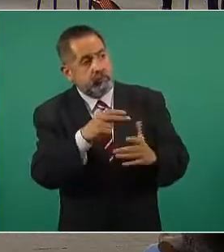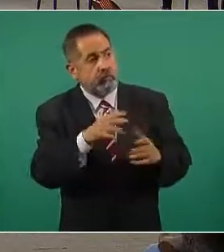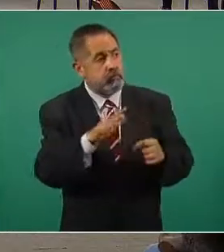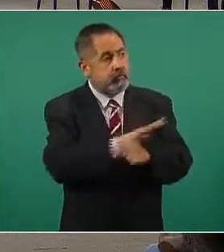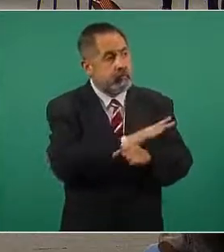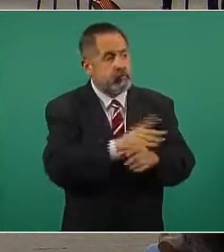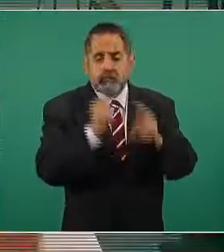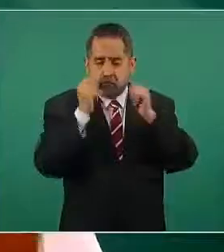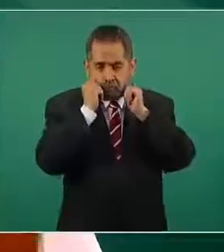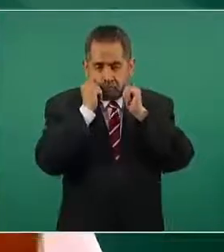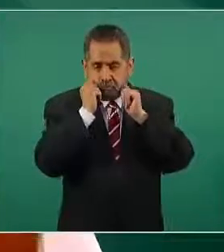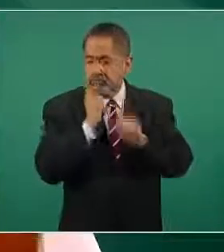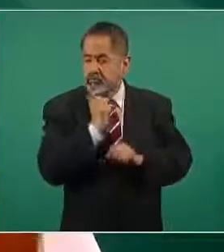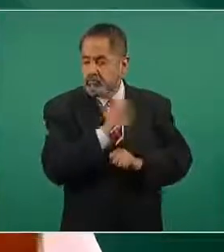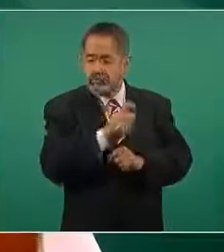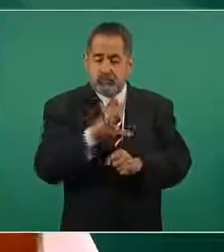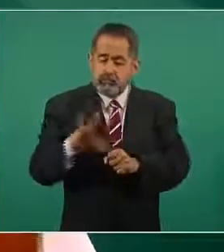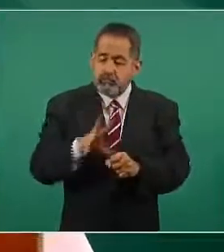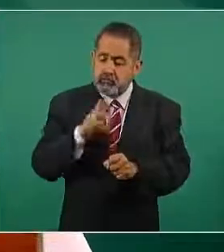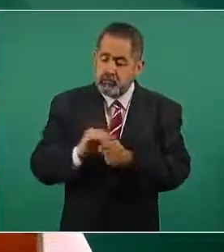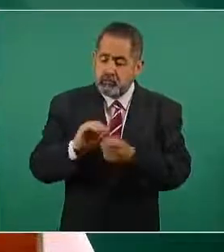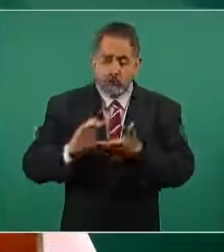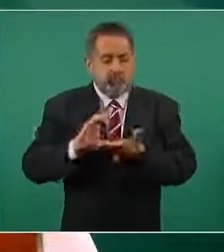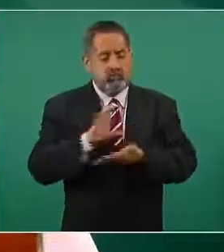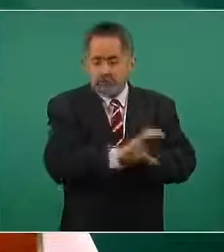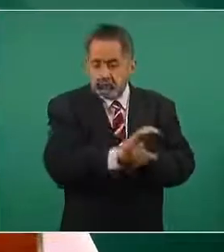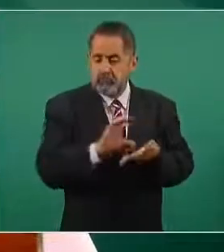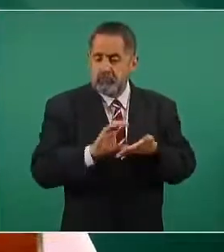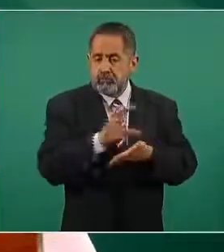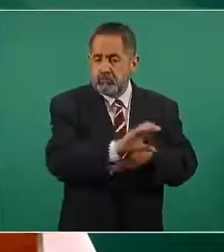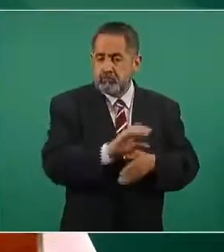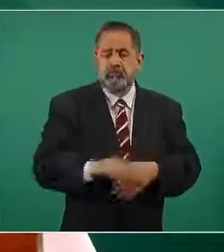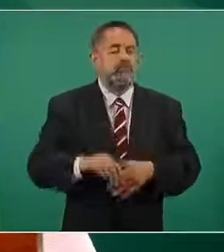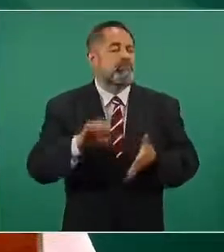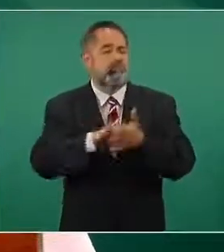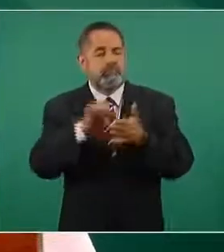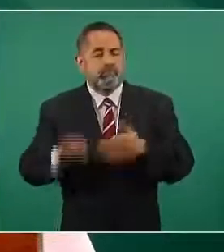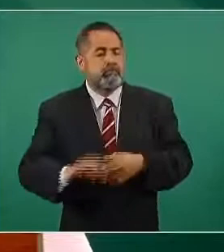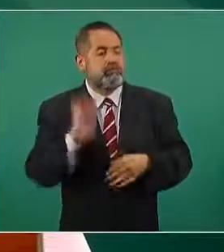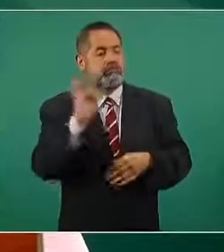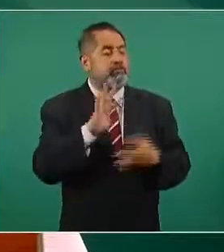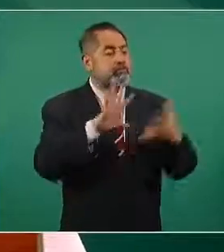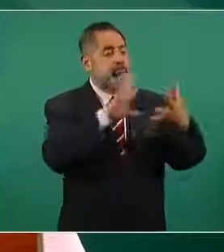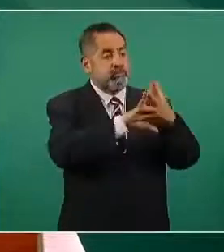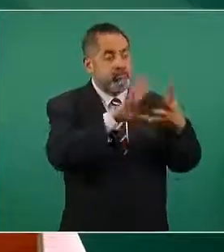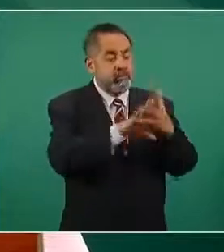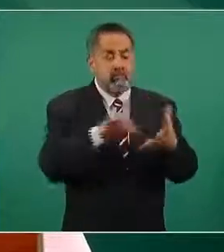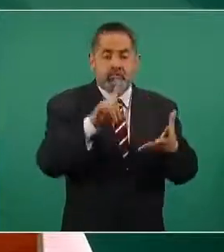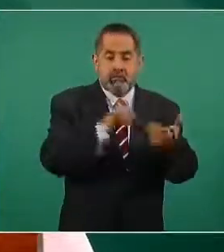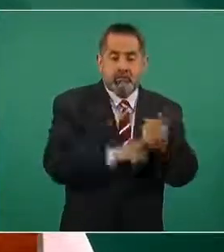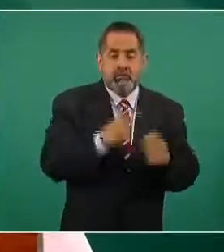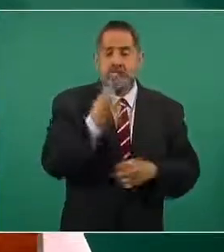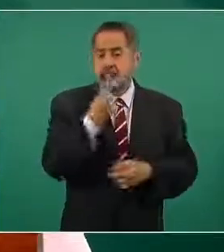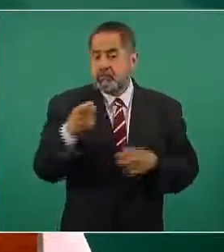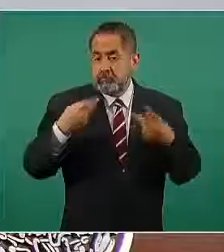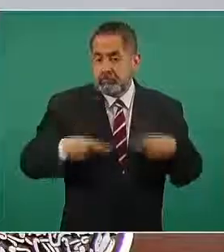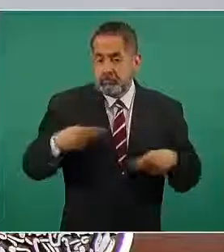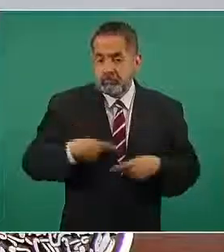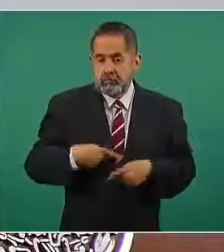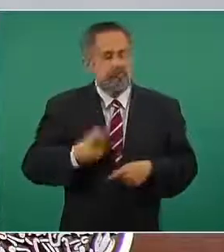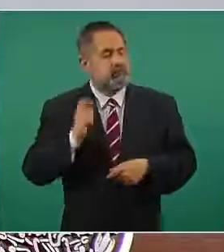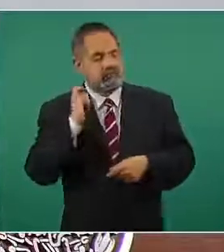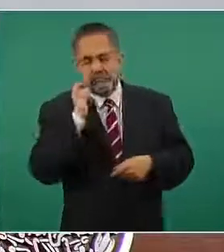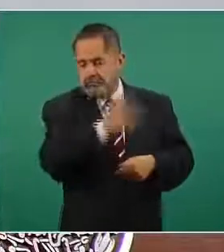privadas de la libertad que lo ocupen. Es decir, si un penal tiene 100 personas, se paga